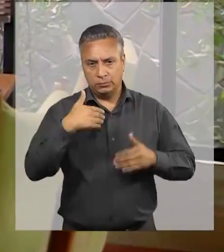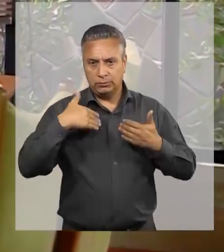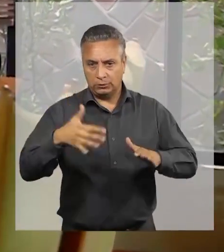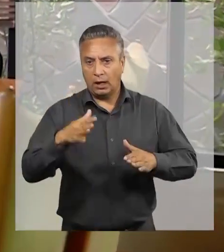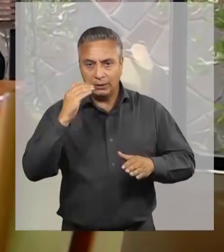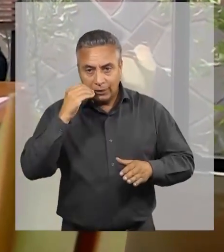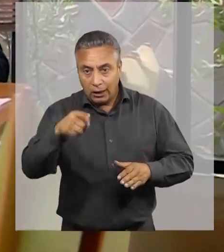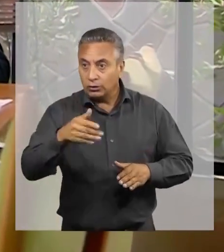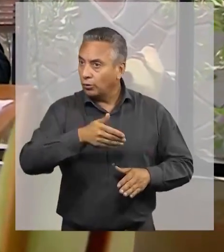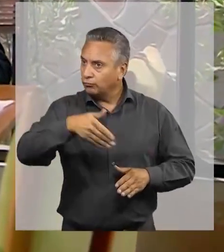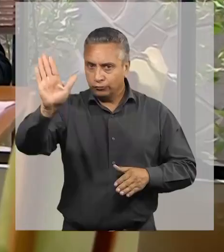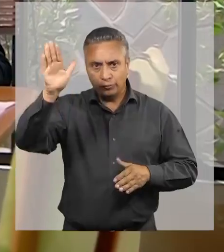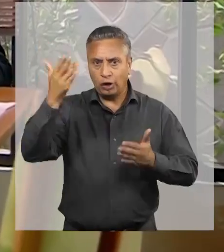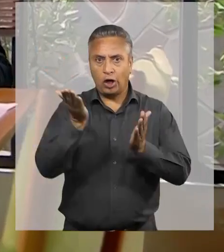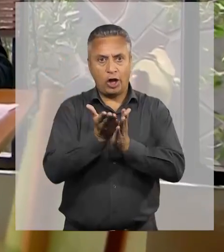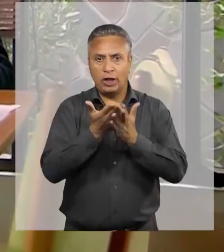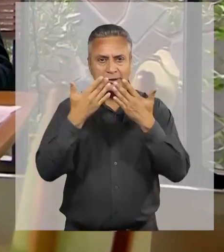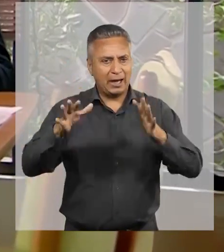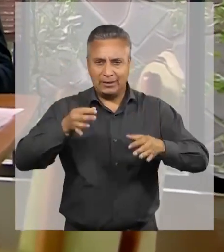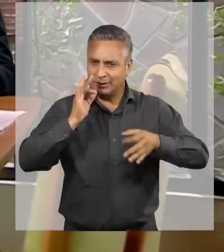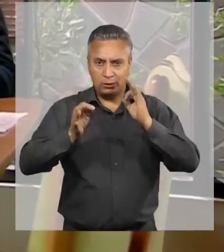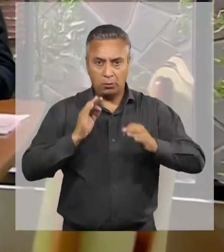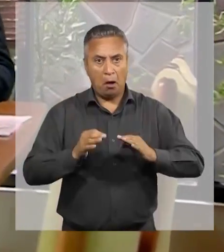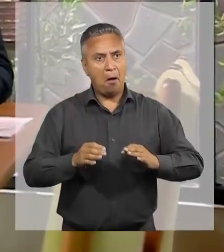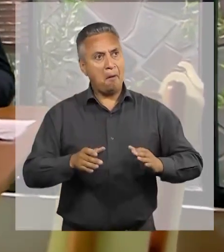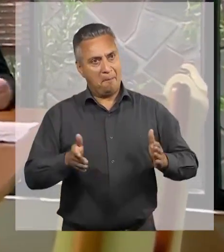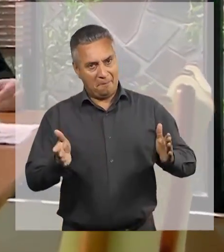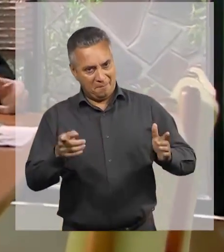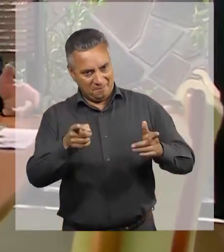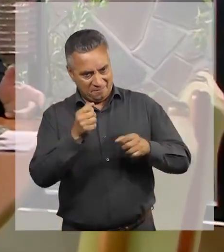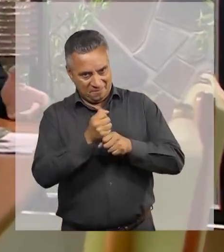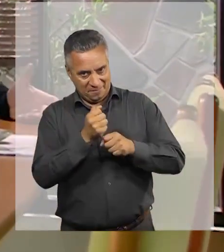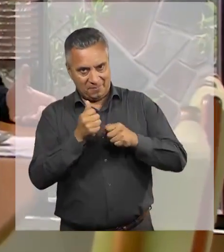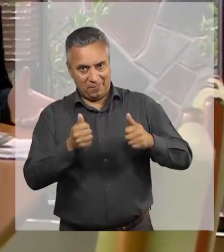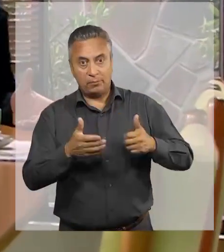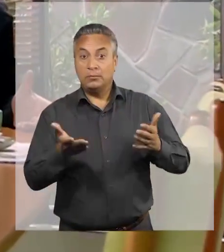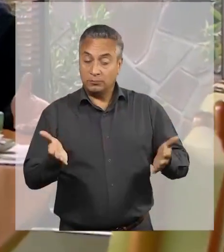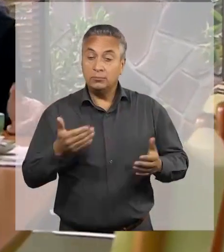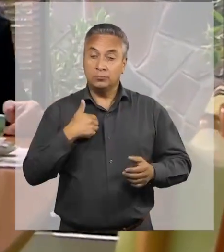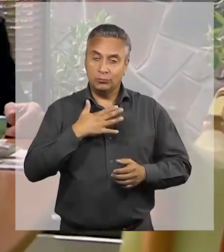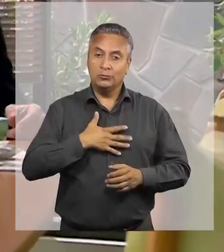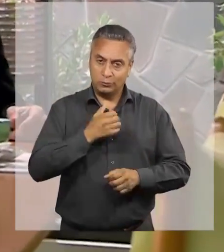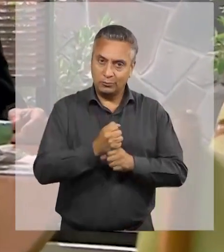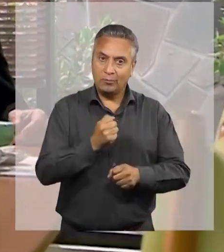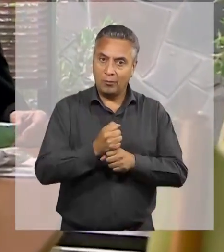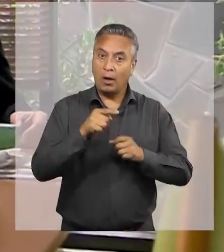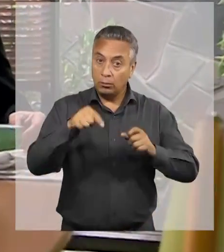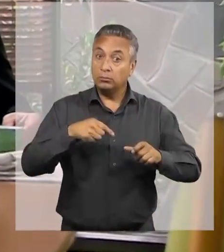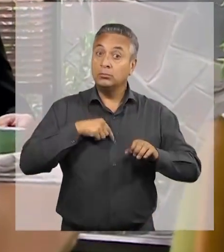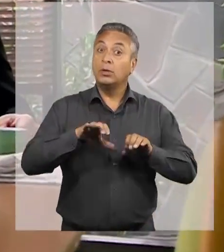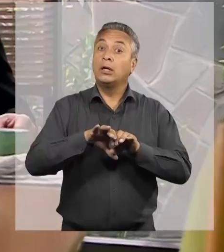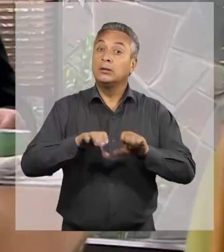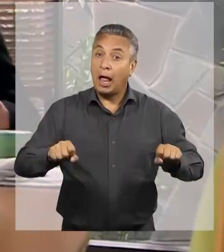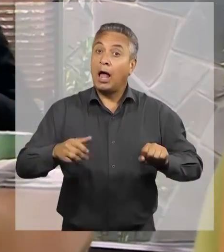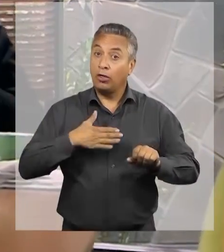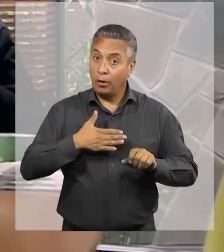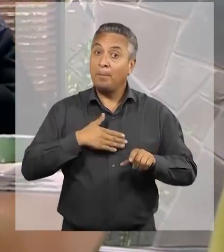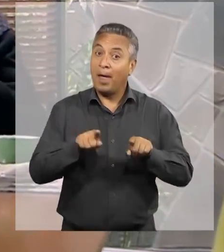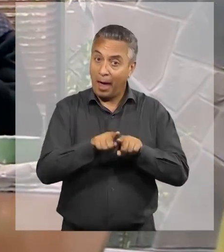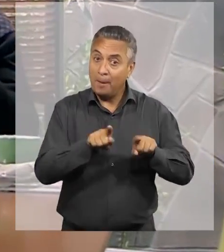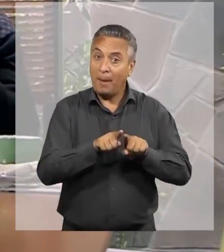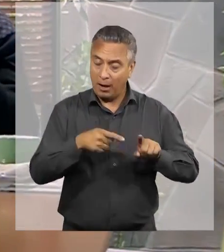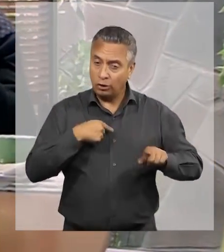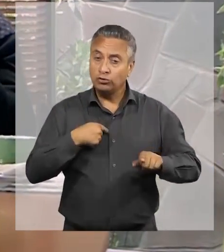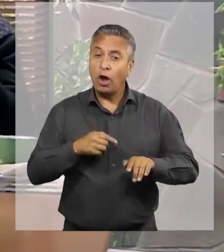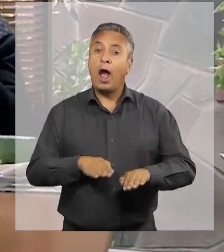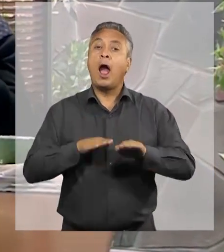rato. Ya mandé a sus nietos al colegio desayunaditos. ¿Qué le parece? ¡Qué bien! ¡Qué eficiencia! Sí, es que me gusta el trabajo. Además, es un trato que tengo